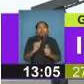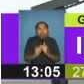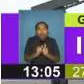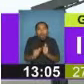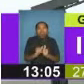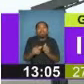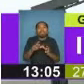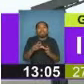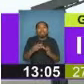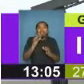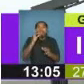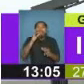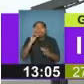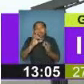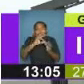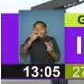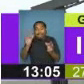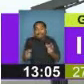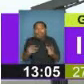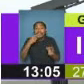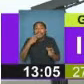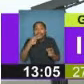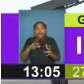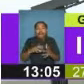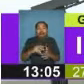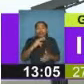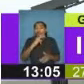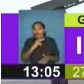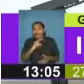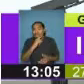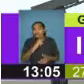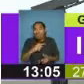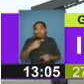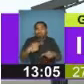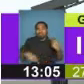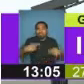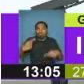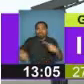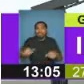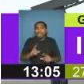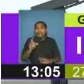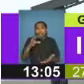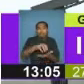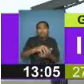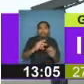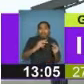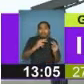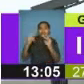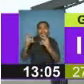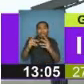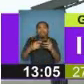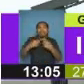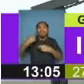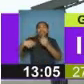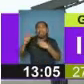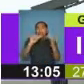granos de frutas hortalizas tenemos empresas que están exportando frutas y hortalizas también a distintos